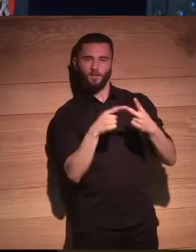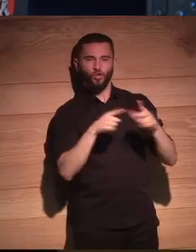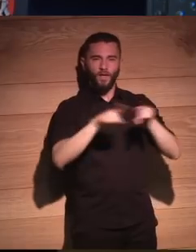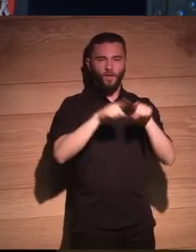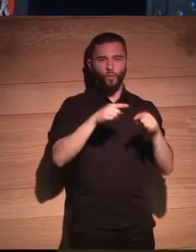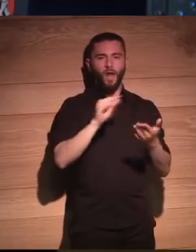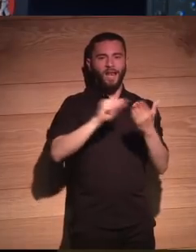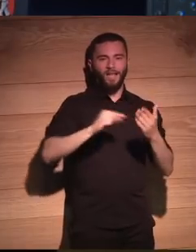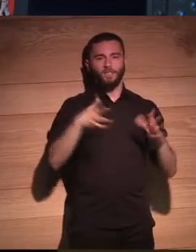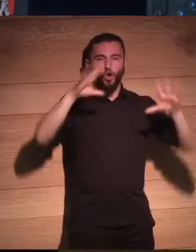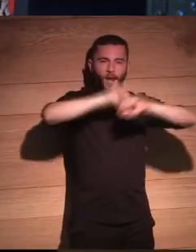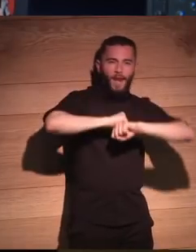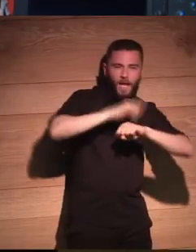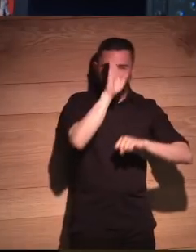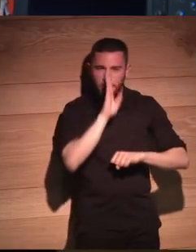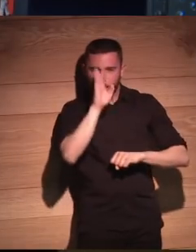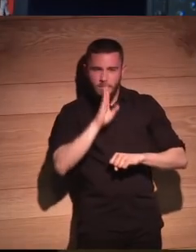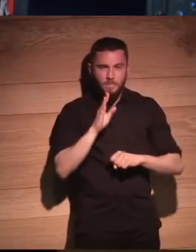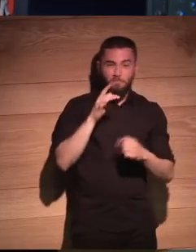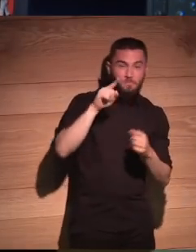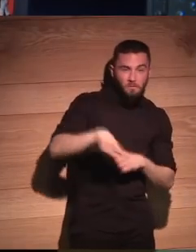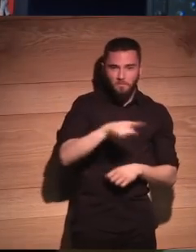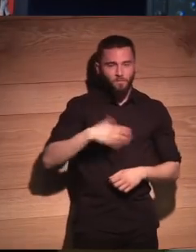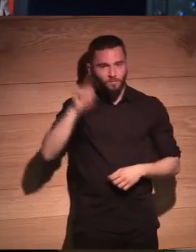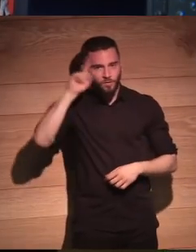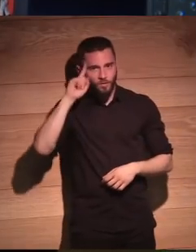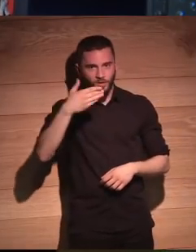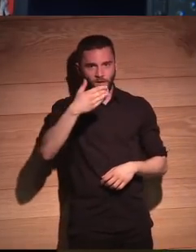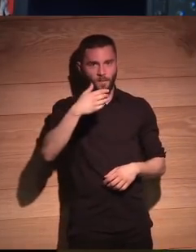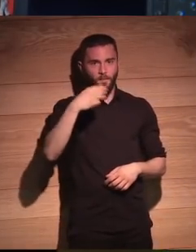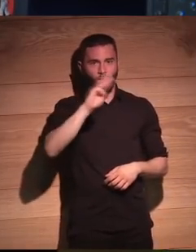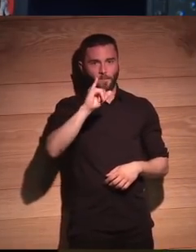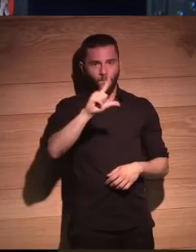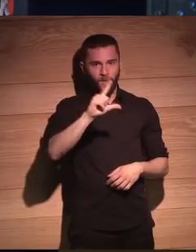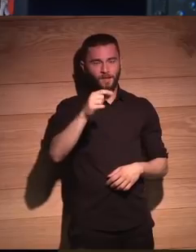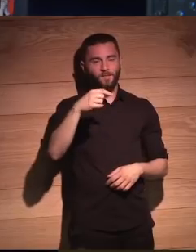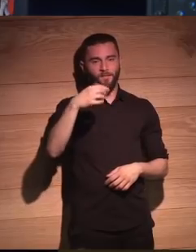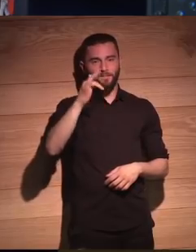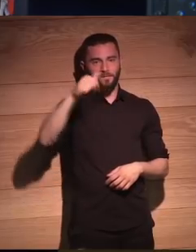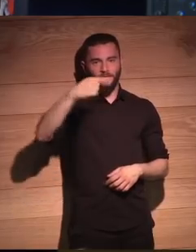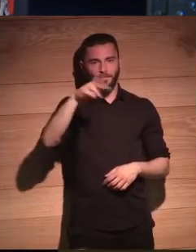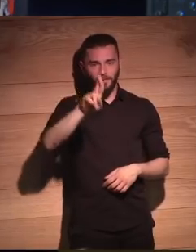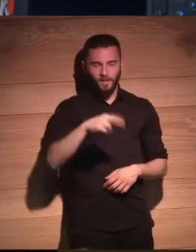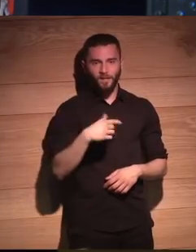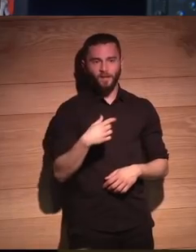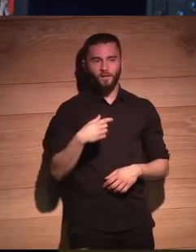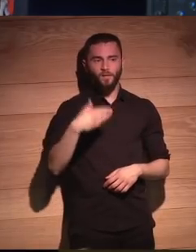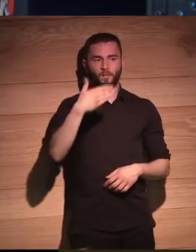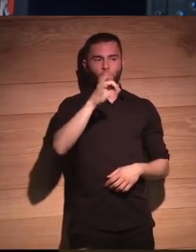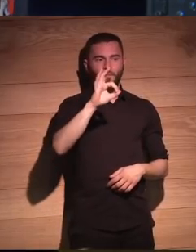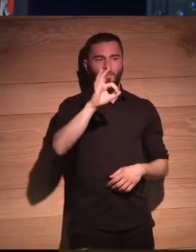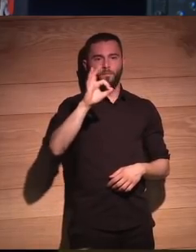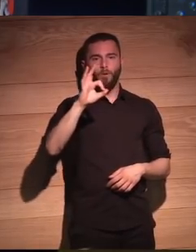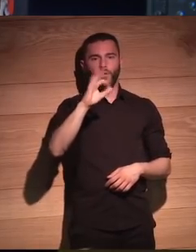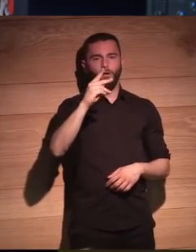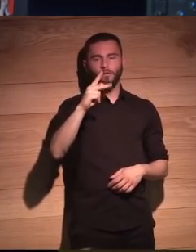¿Qué pasó ahí? Todo es muy complicado. Con Bill ¿Se Finger, llevaron que- bien? Sí. Bill Finger, que A ver, sí, a ver, Bob Kane es muy